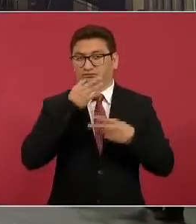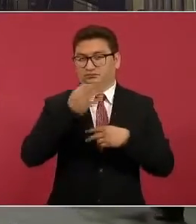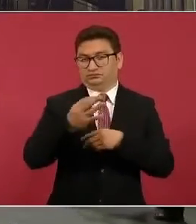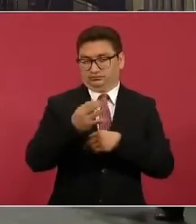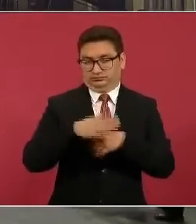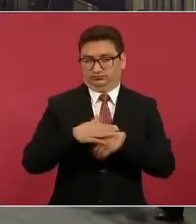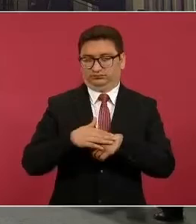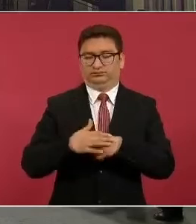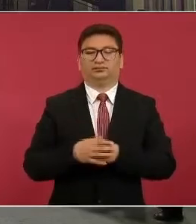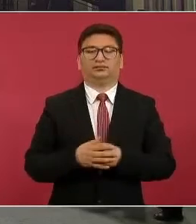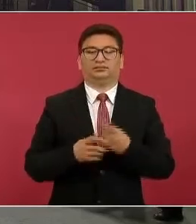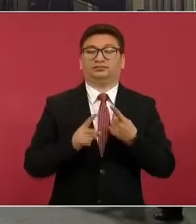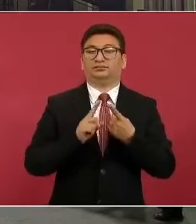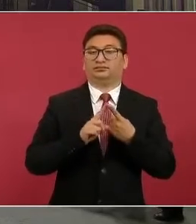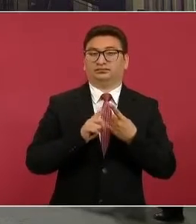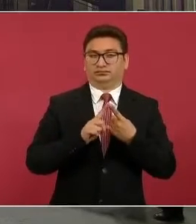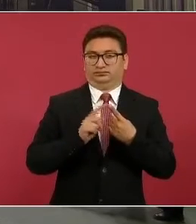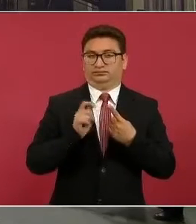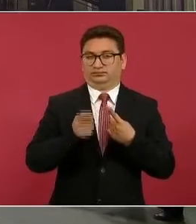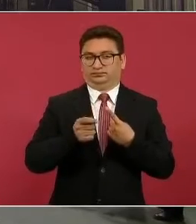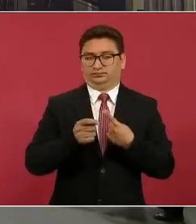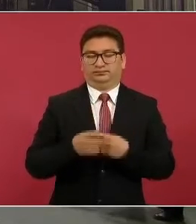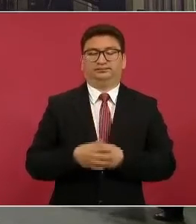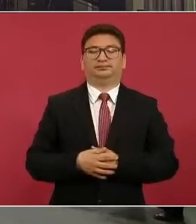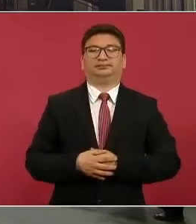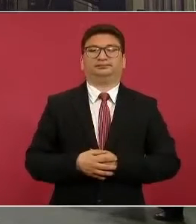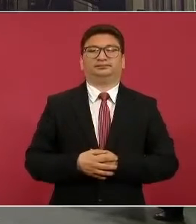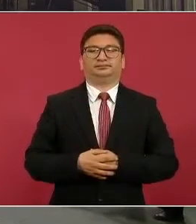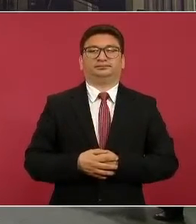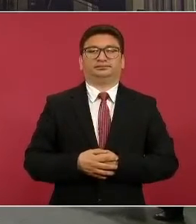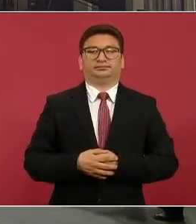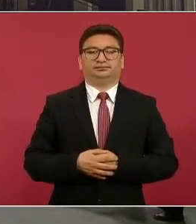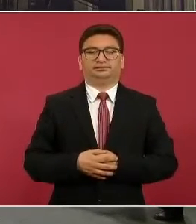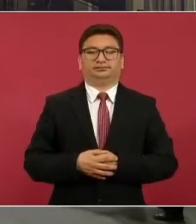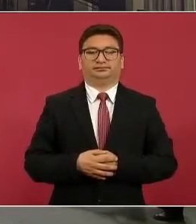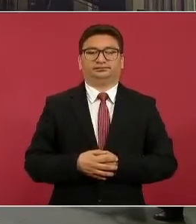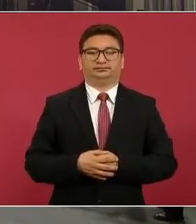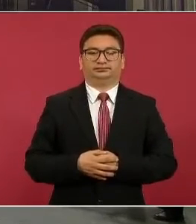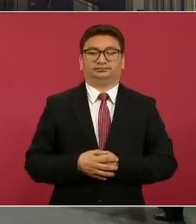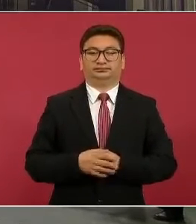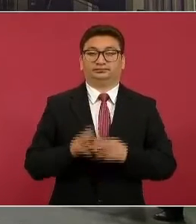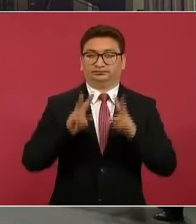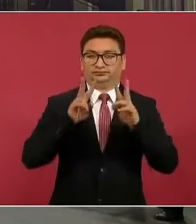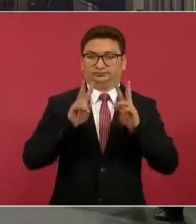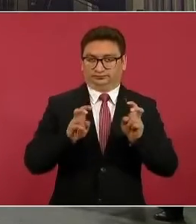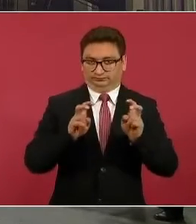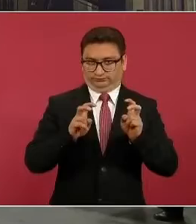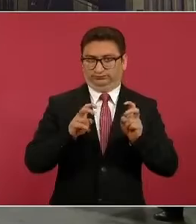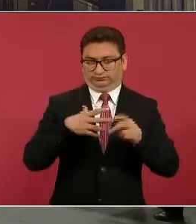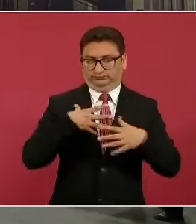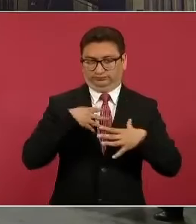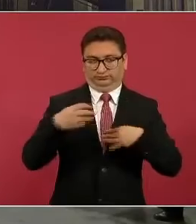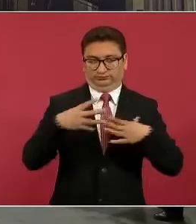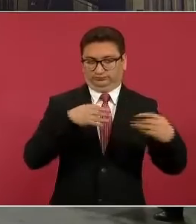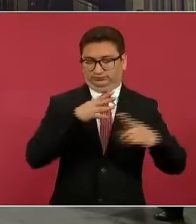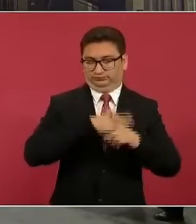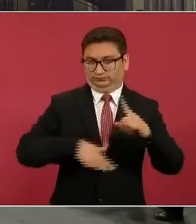comentarios. Uno que tiene que ver con la situación de la pandemia.